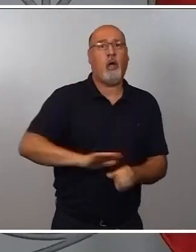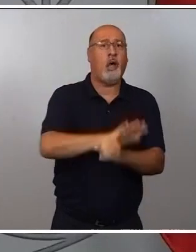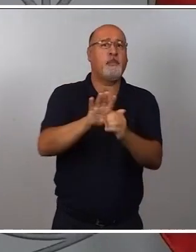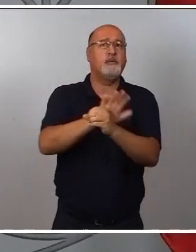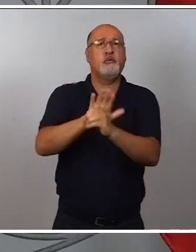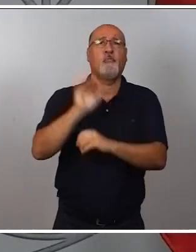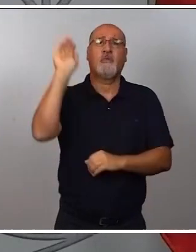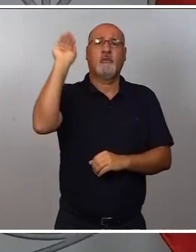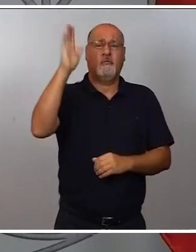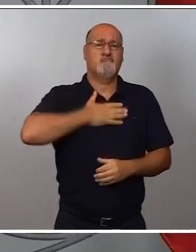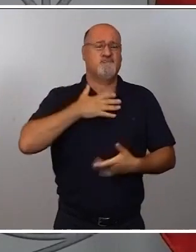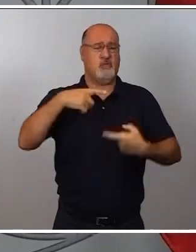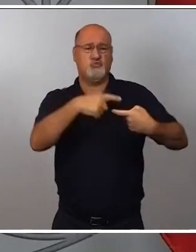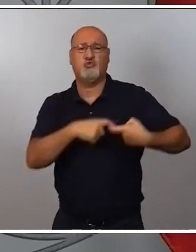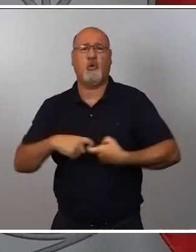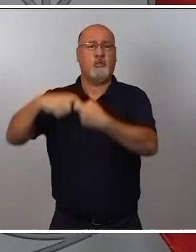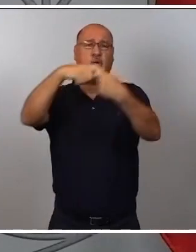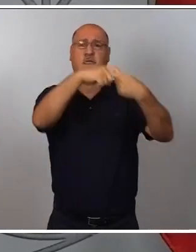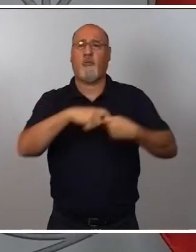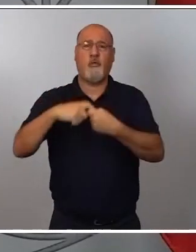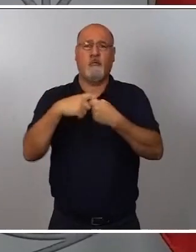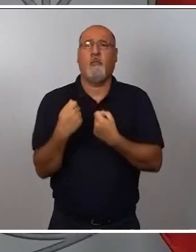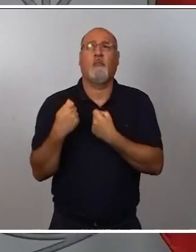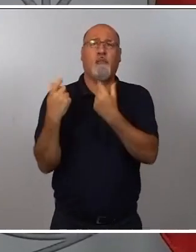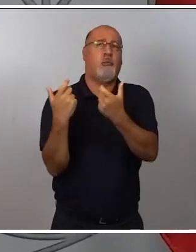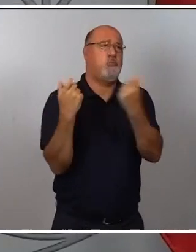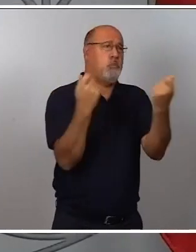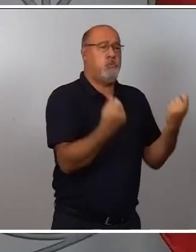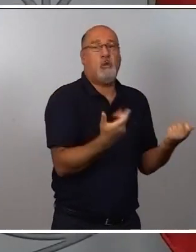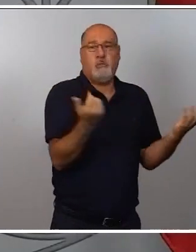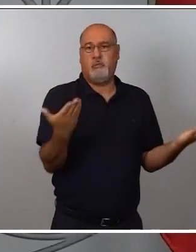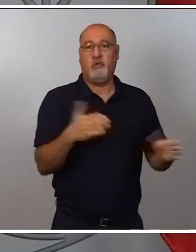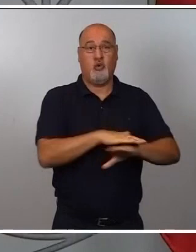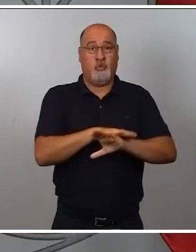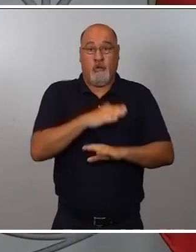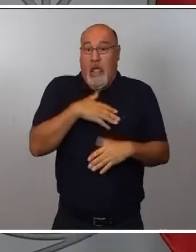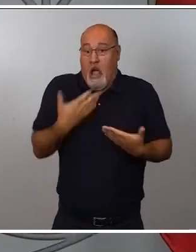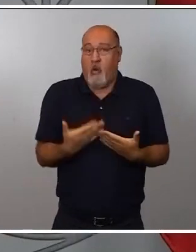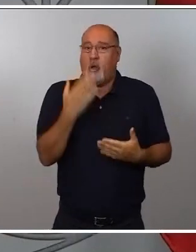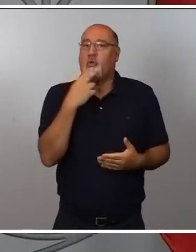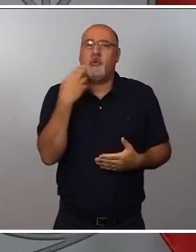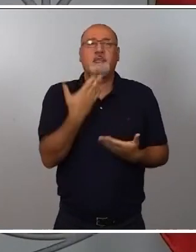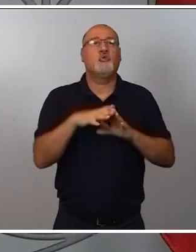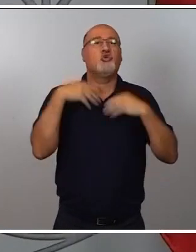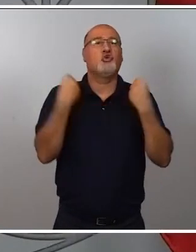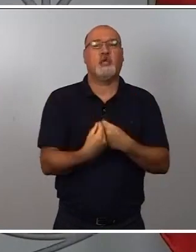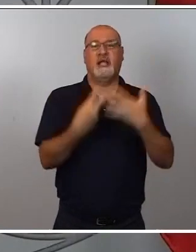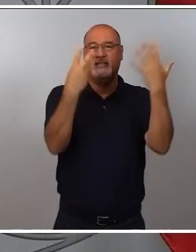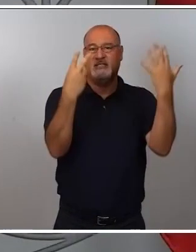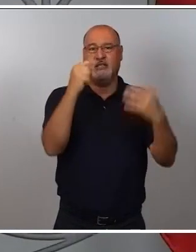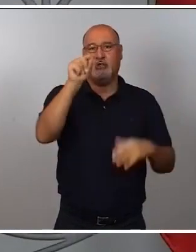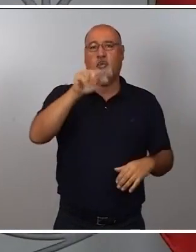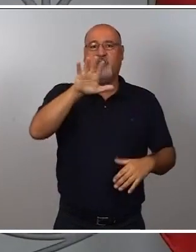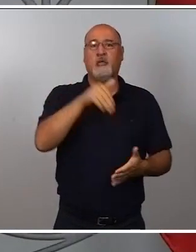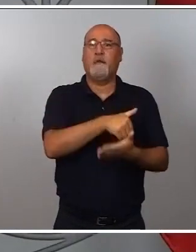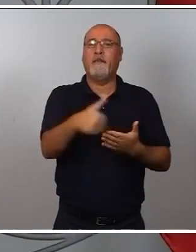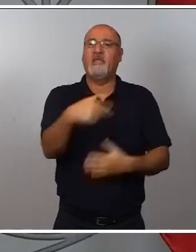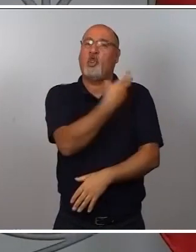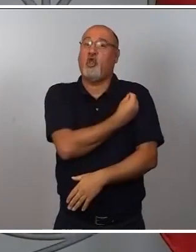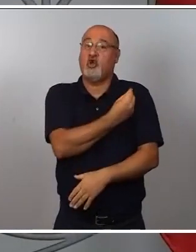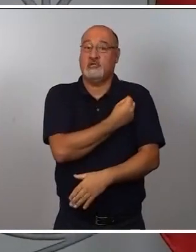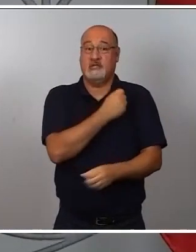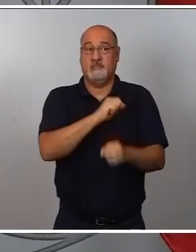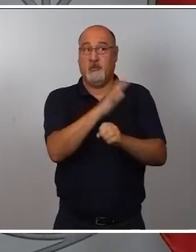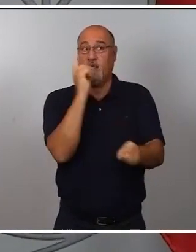identidades tamén deste goberno hai un compromiso de enviar 7,5 millóns de dosis a países